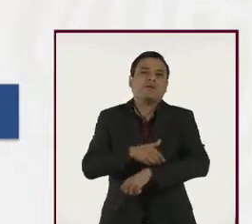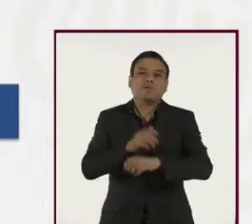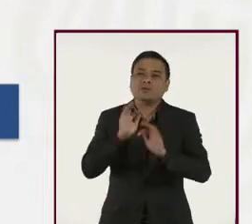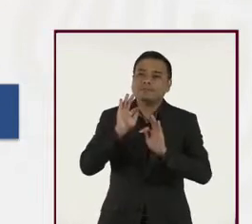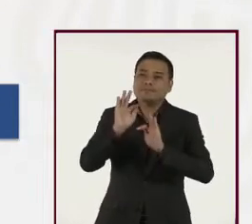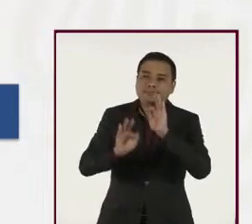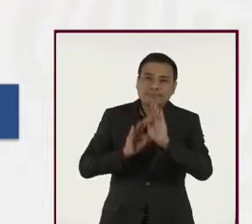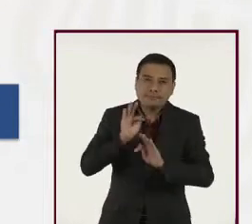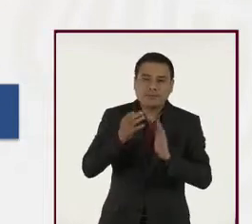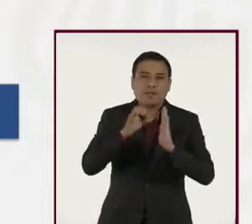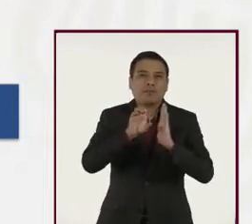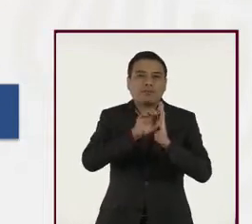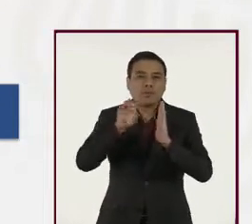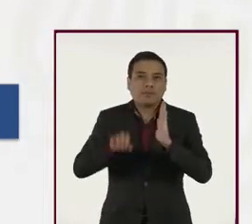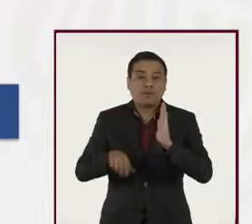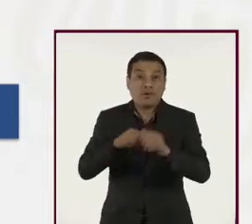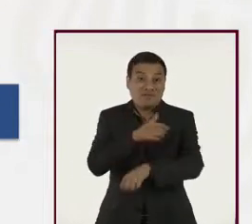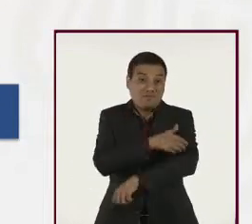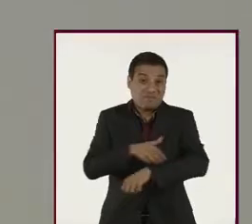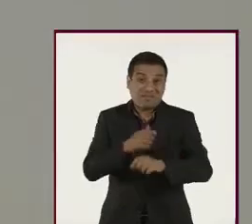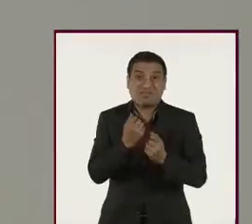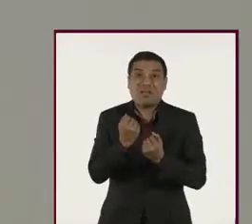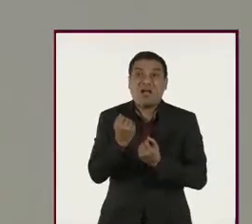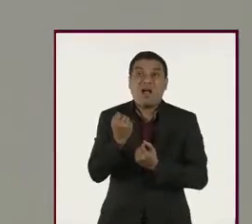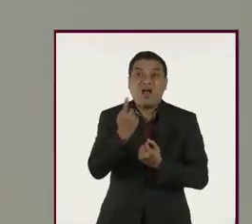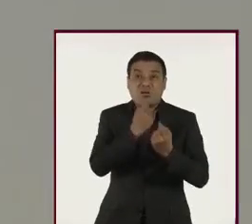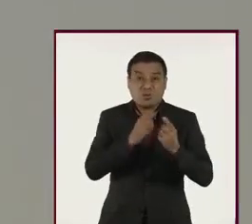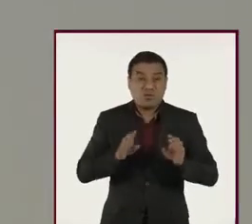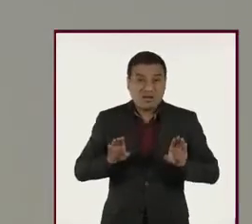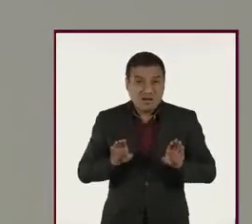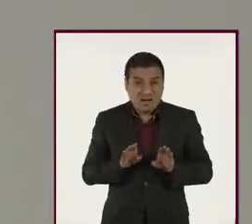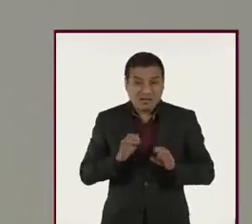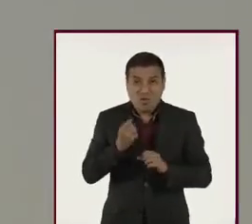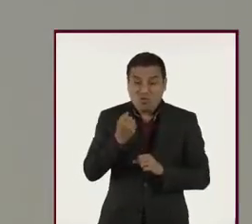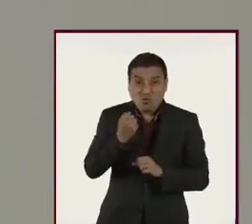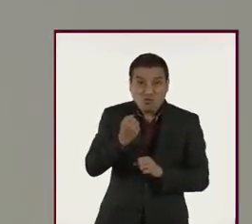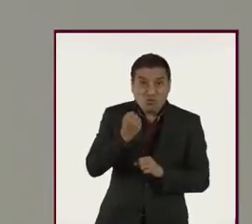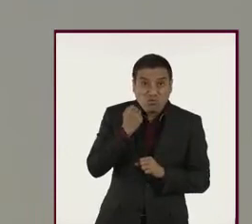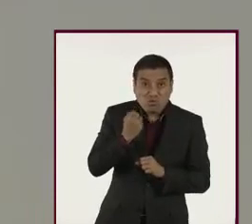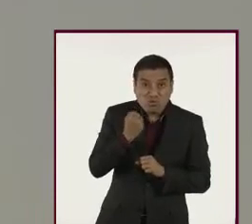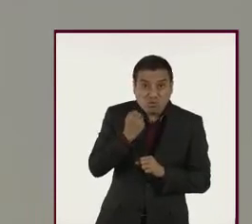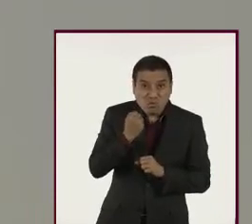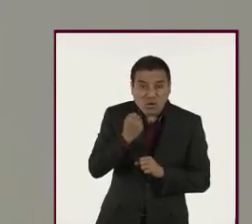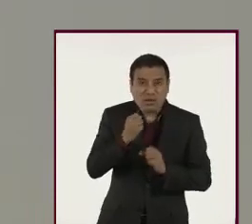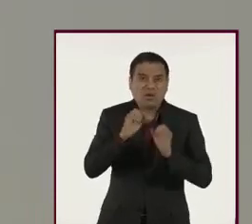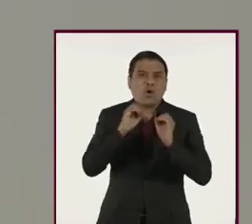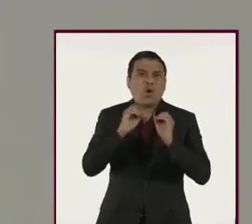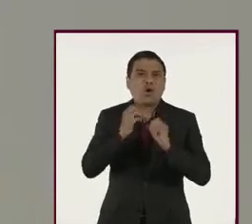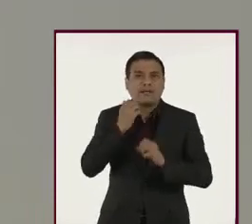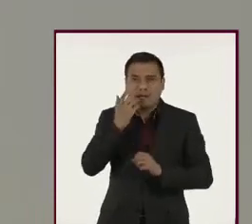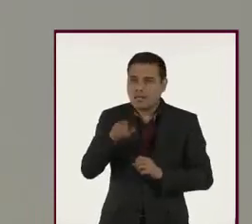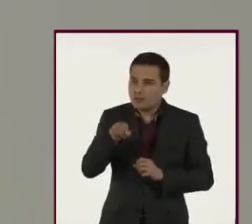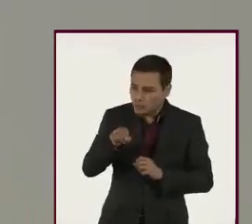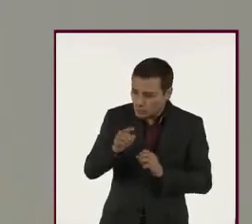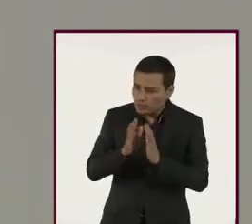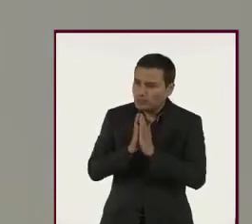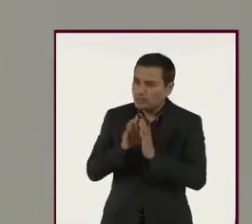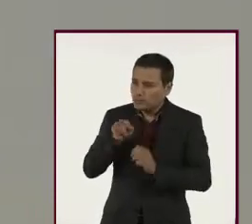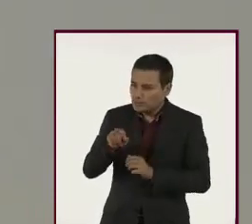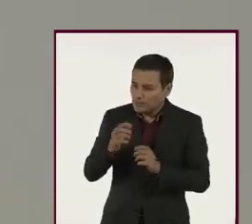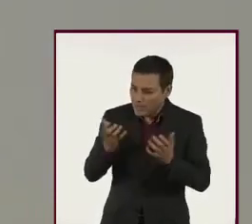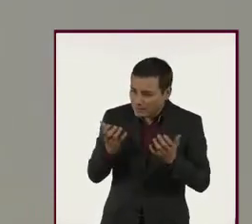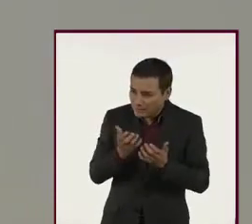aquellas familias que son mucho más rígidas, donde tienen esta búsqueda del perfeccionismo, donde se llega